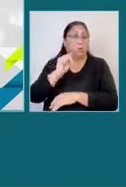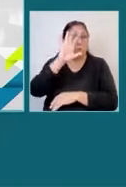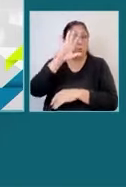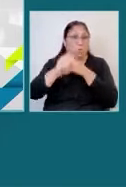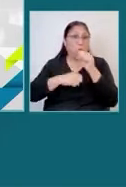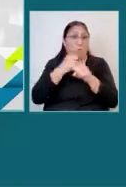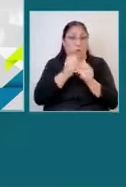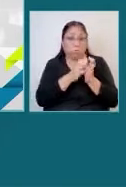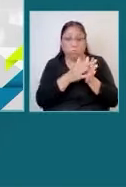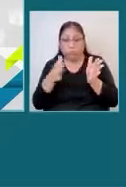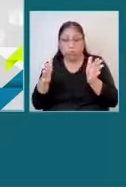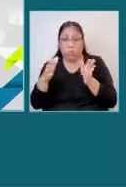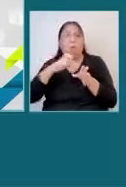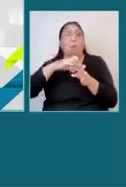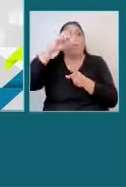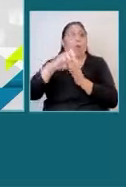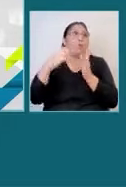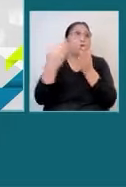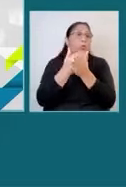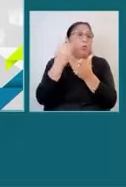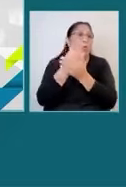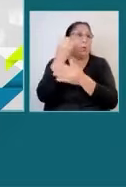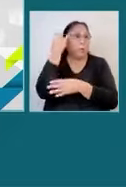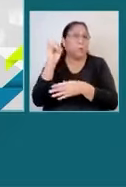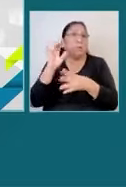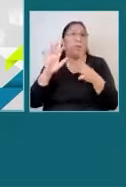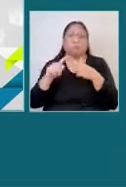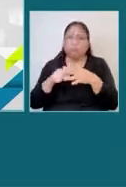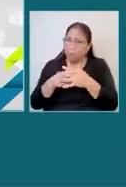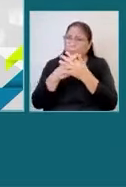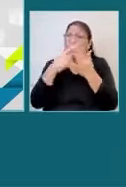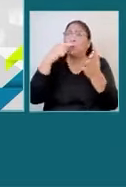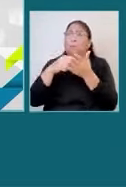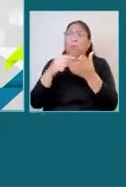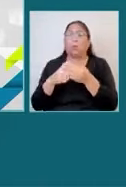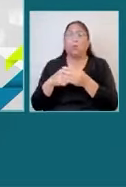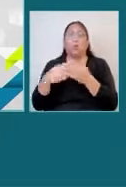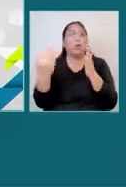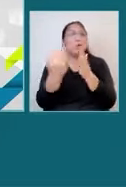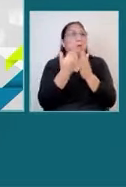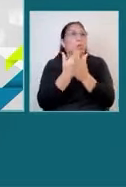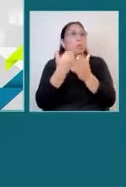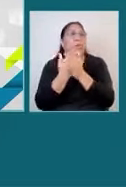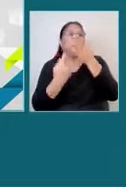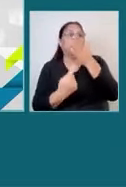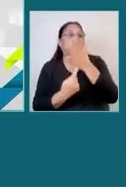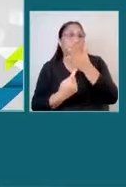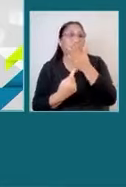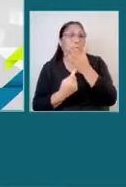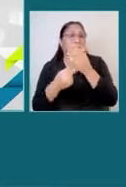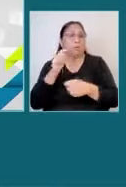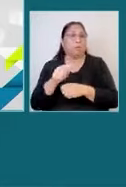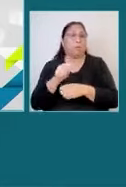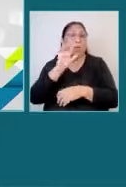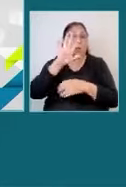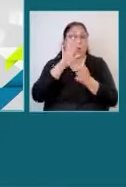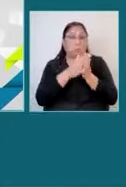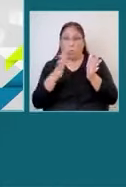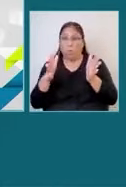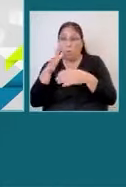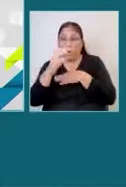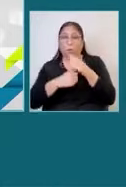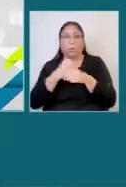para que son proyectos de innovación, de emprendimiento innovador y modernización tecnológica. Asimismo, no es solamente por 5 años, sino que